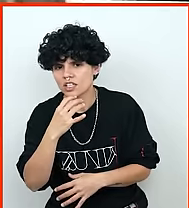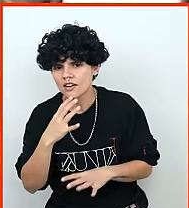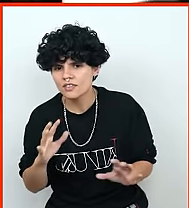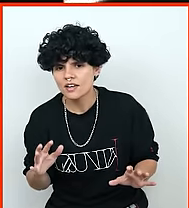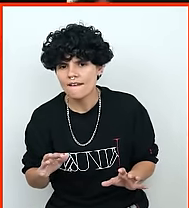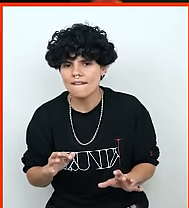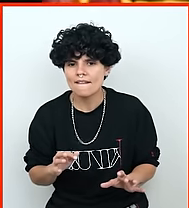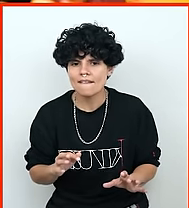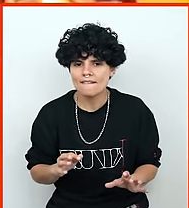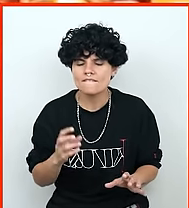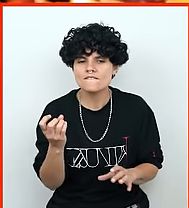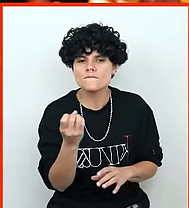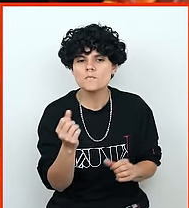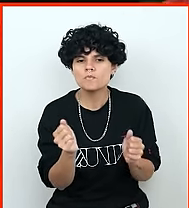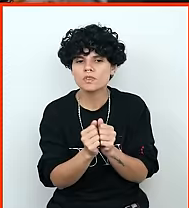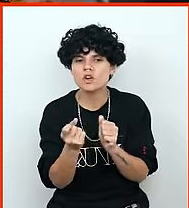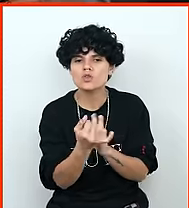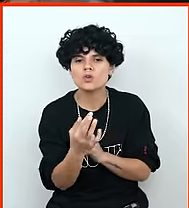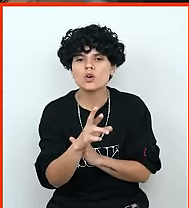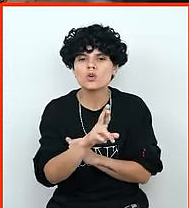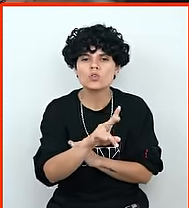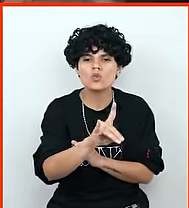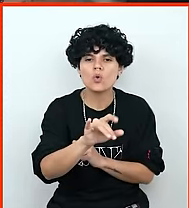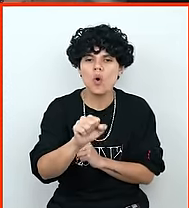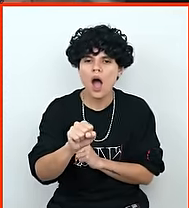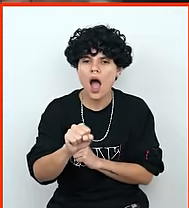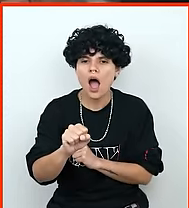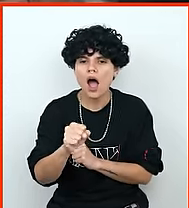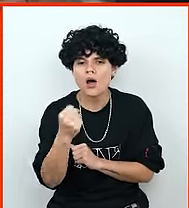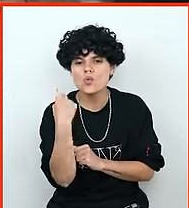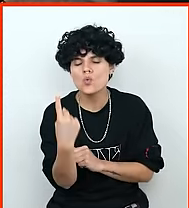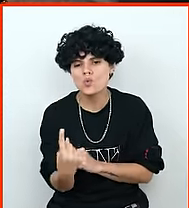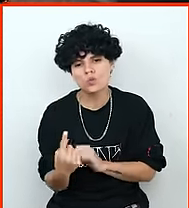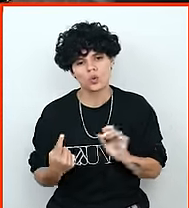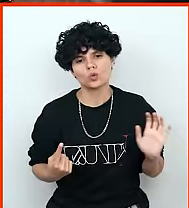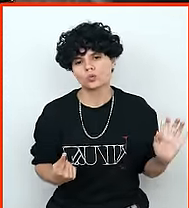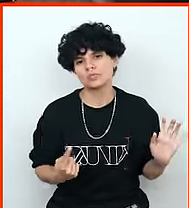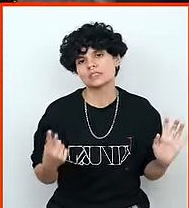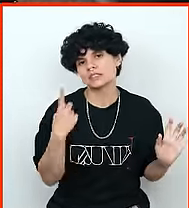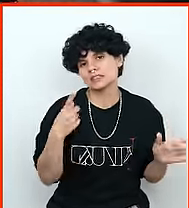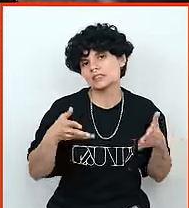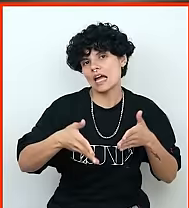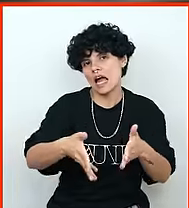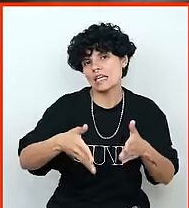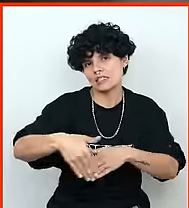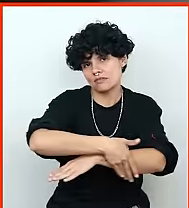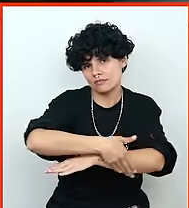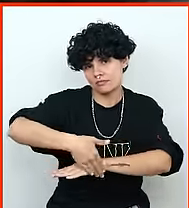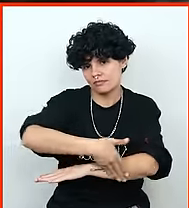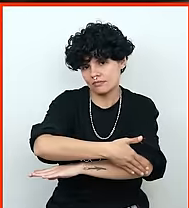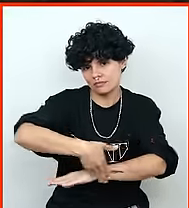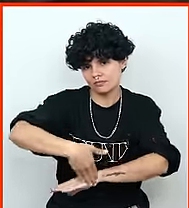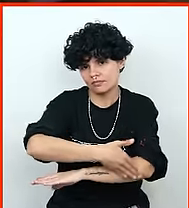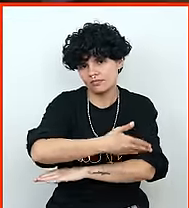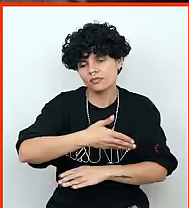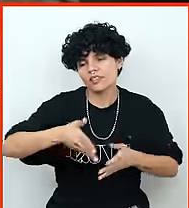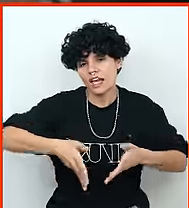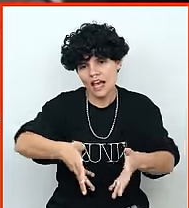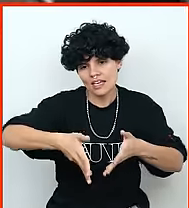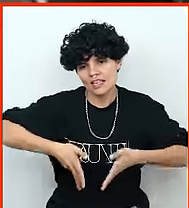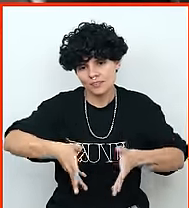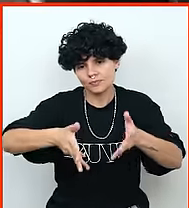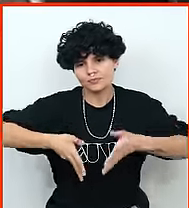Rúa. Oh, tengo un número, este es como Rúa 1. Rúa 1, bien. ¿Tú ves, no? ¿Fue una provocación porque tú ¿sí? dijiste que en ¿sí?